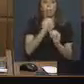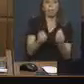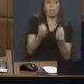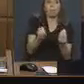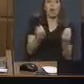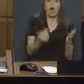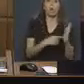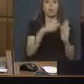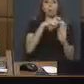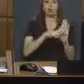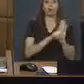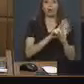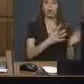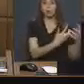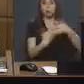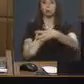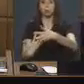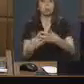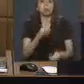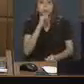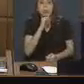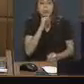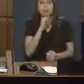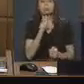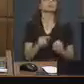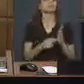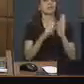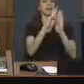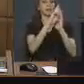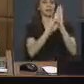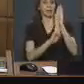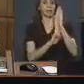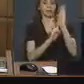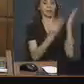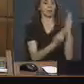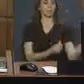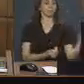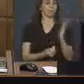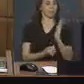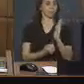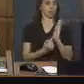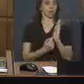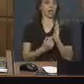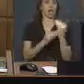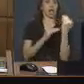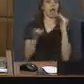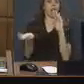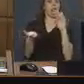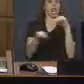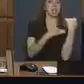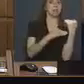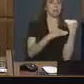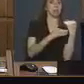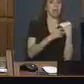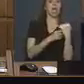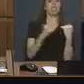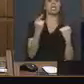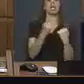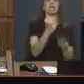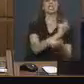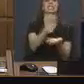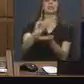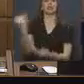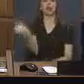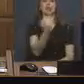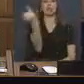calza este proyecto en particular. El marco regulatorio actualmente propuesto tiene como límite la autonomía de las instituciones, entendida esta desde la